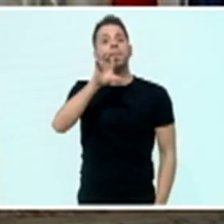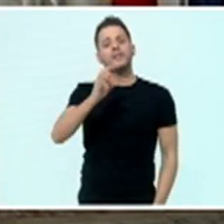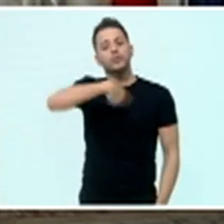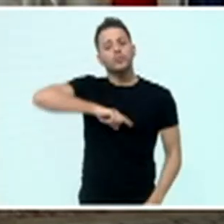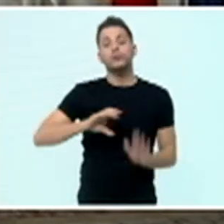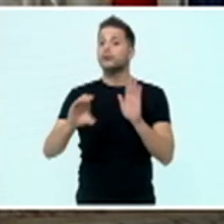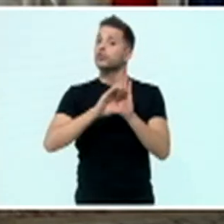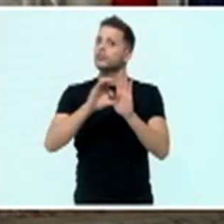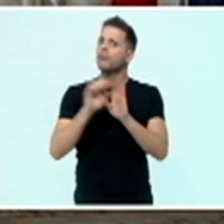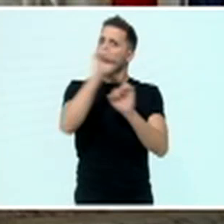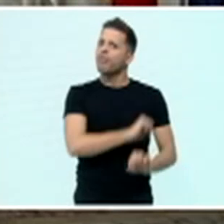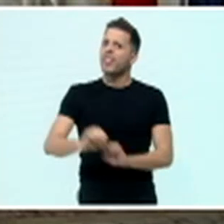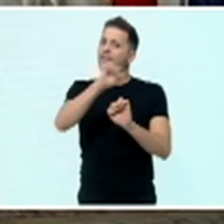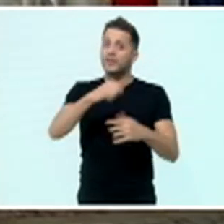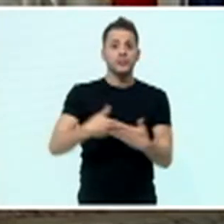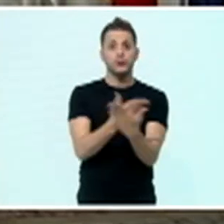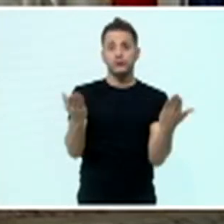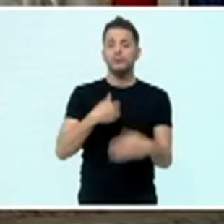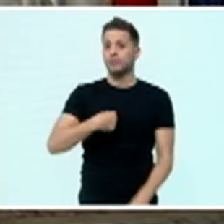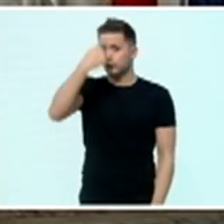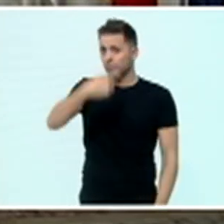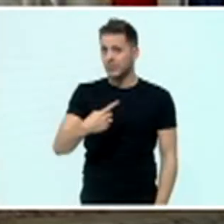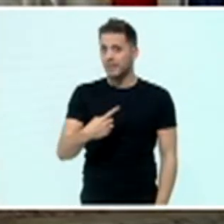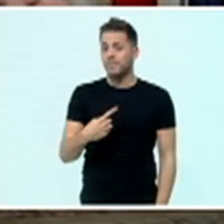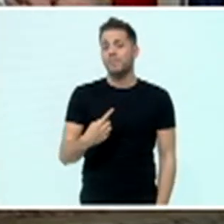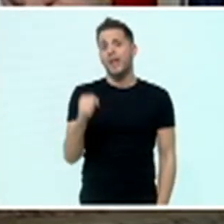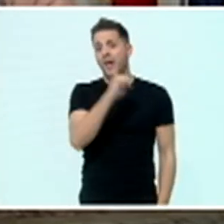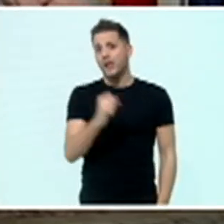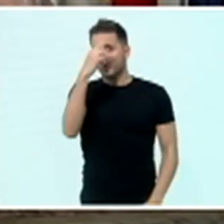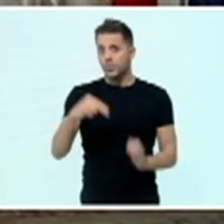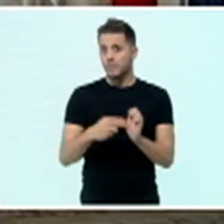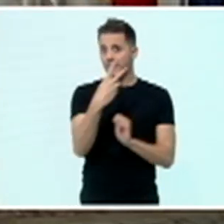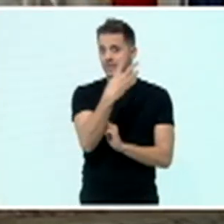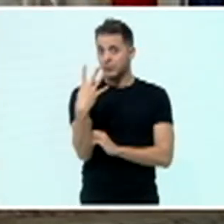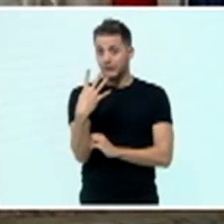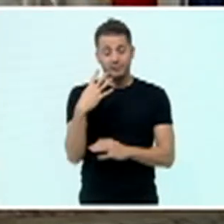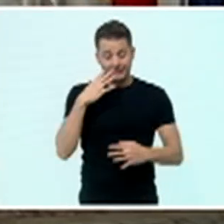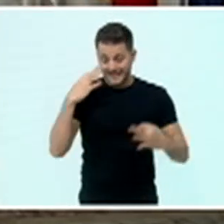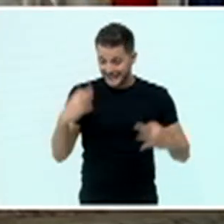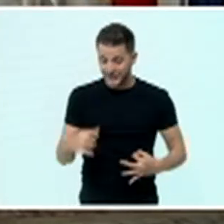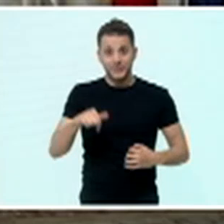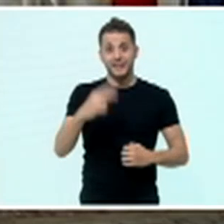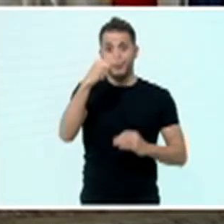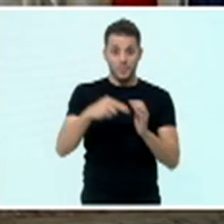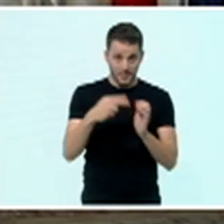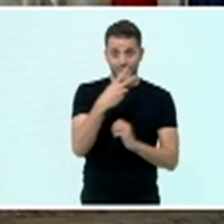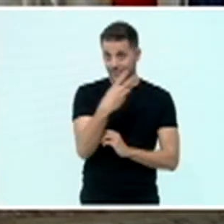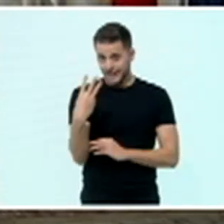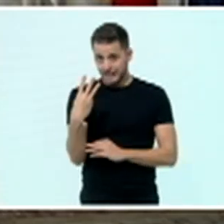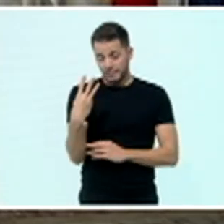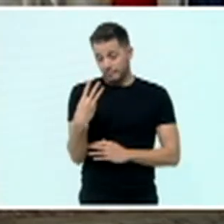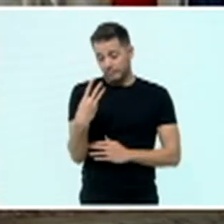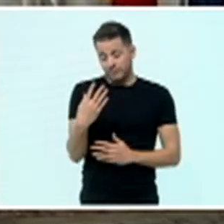Constitución. Y yo sé que el año 2024, como seguramente en este que acabamos de terminar, me va a tocar a